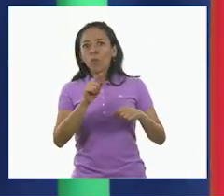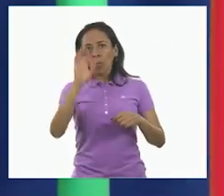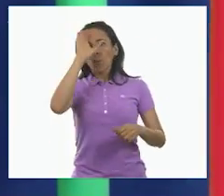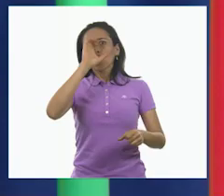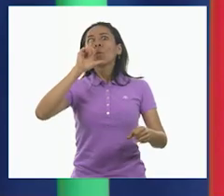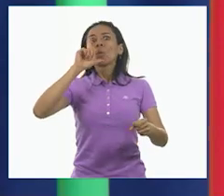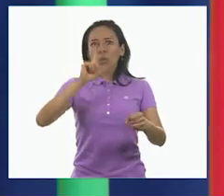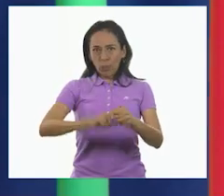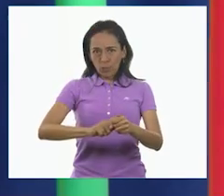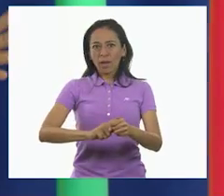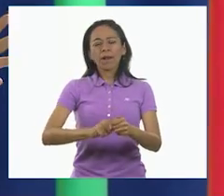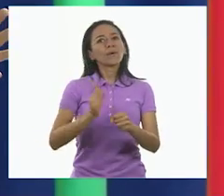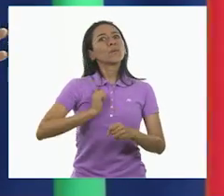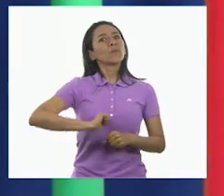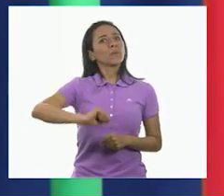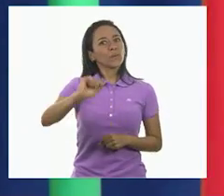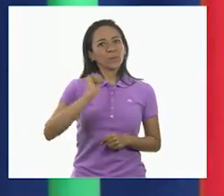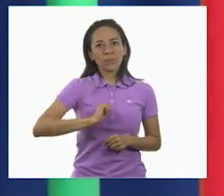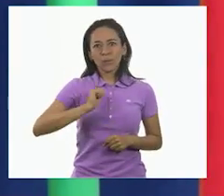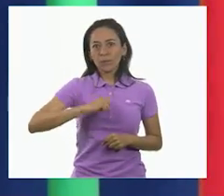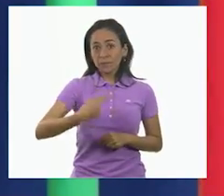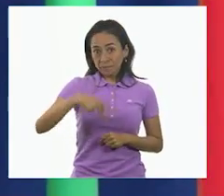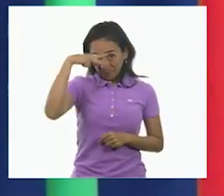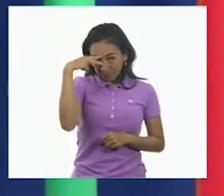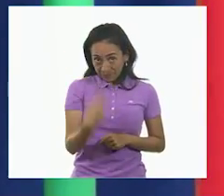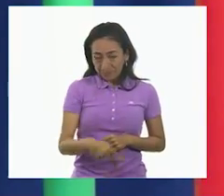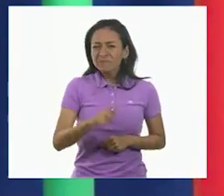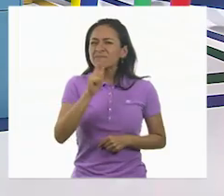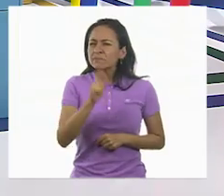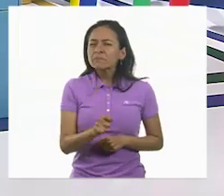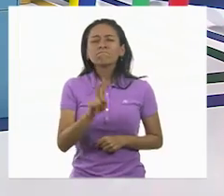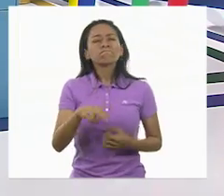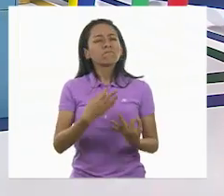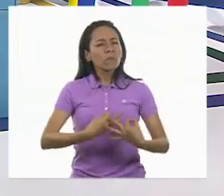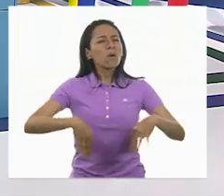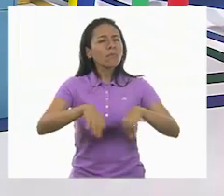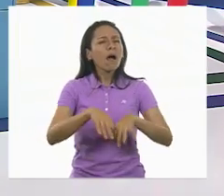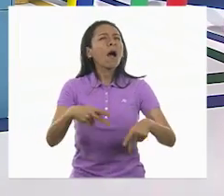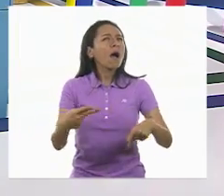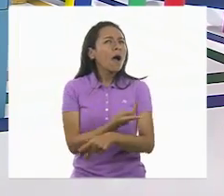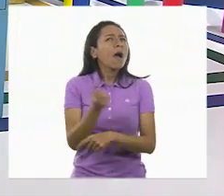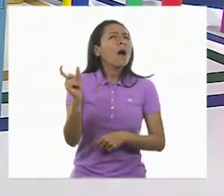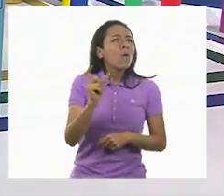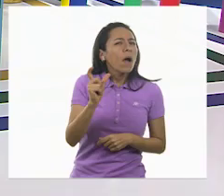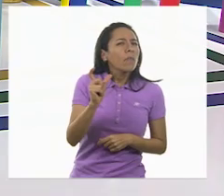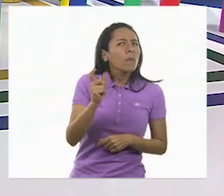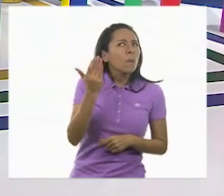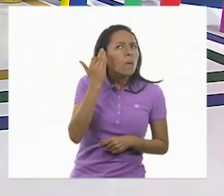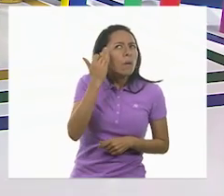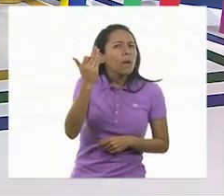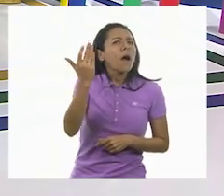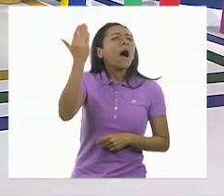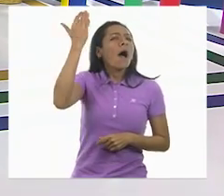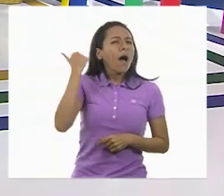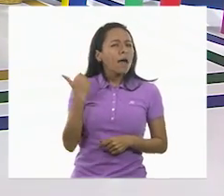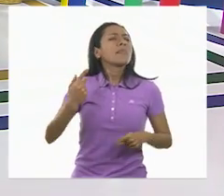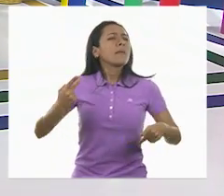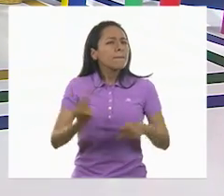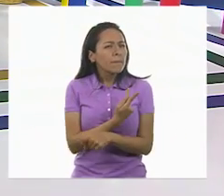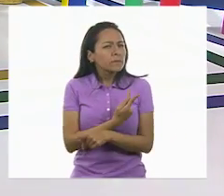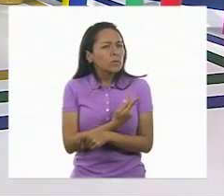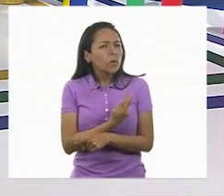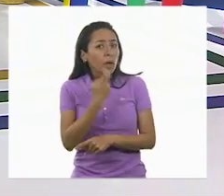que nos ubiquemos en el tiempo y en el espacio para ver por qué estas áreas culturales son tan importantes en la